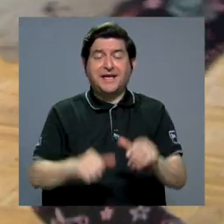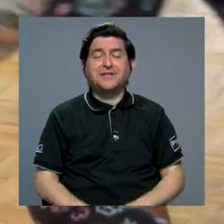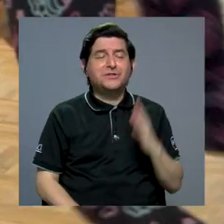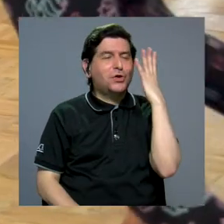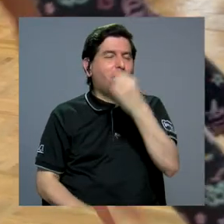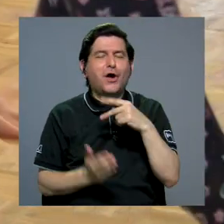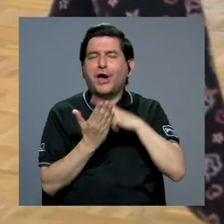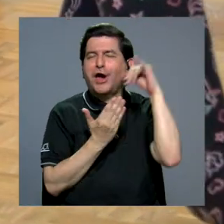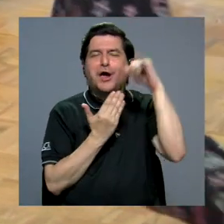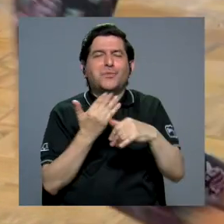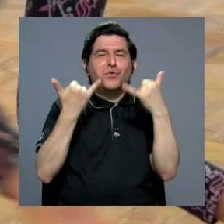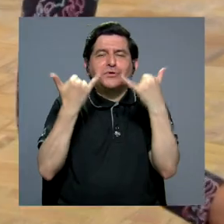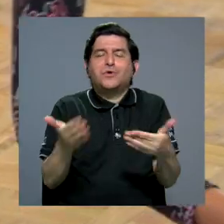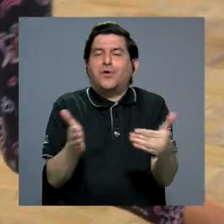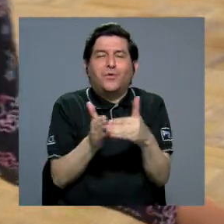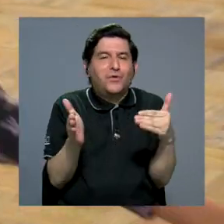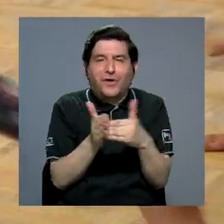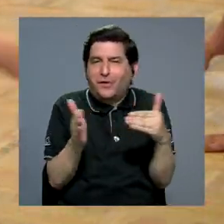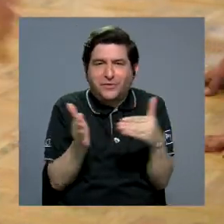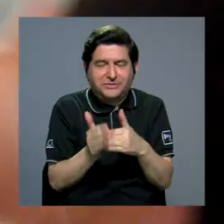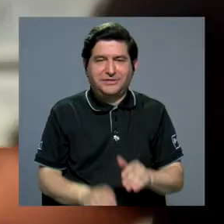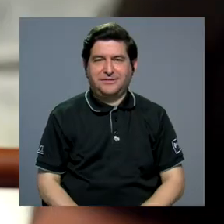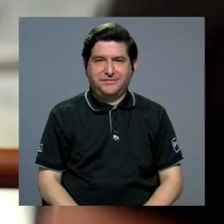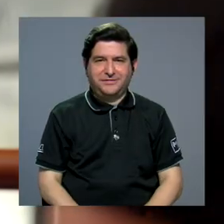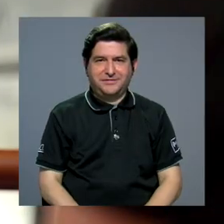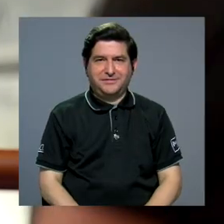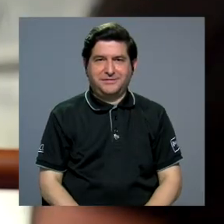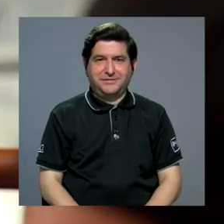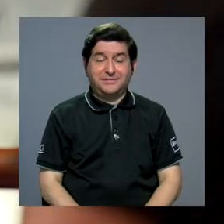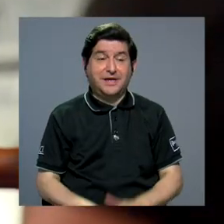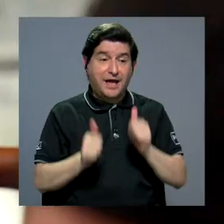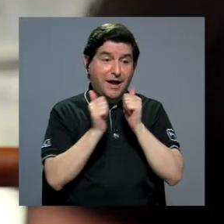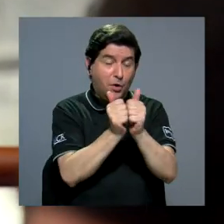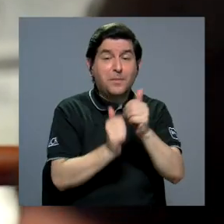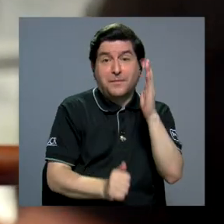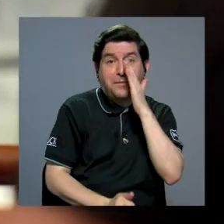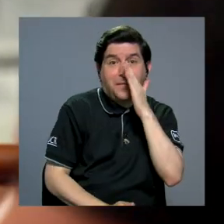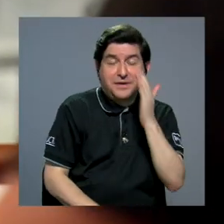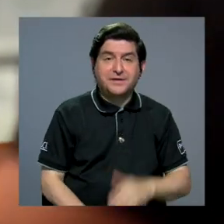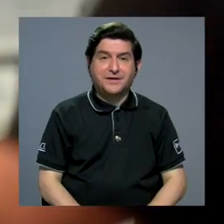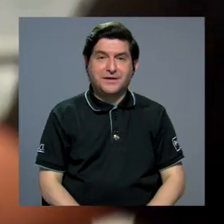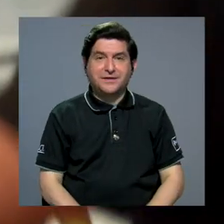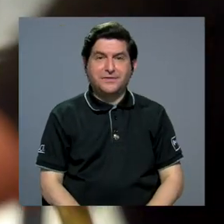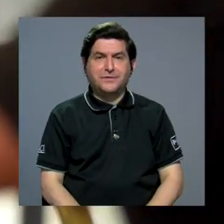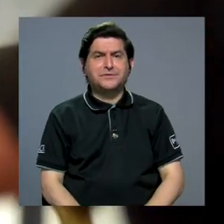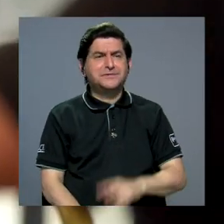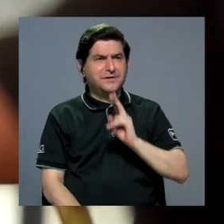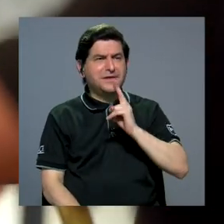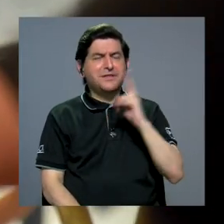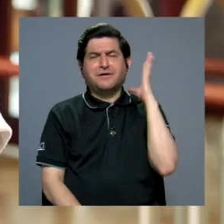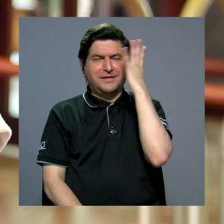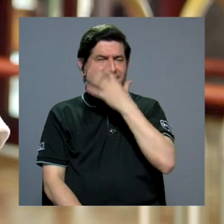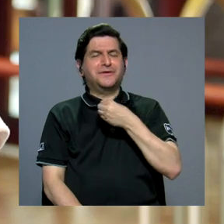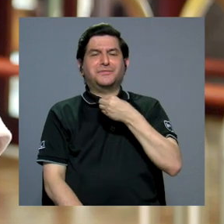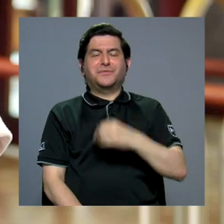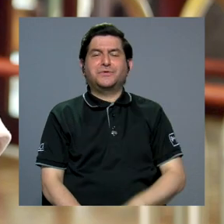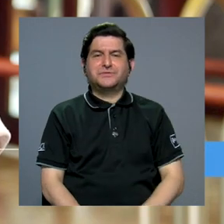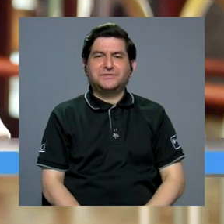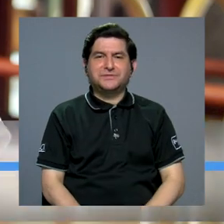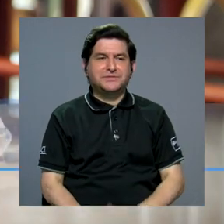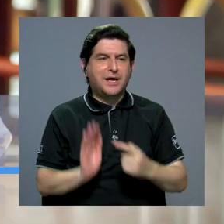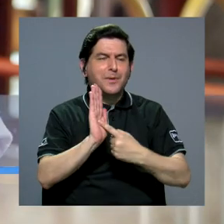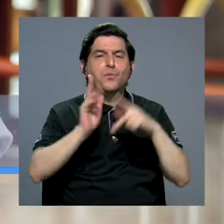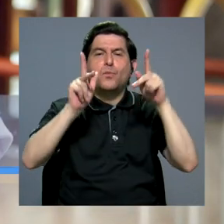hermoso proyecto ahora nuevamente, pues ya ahora con las mamás, y ha sido algo realmente hermoso. Le demuestran